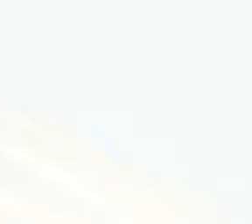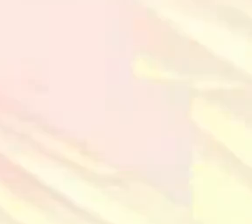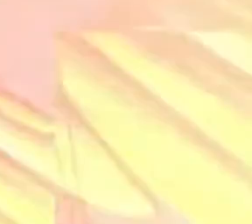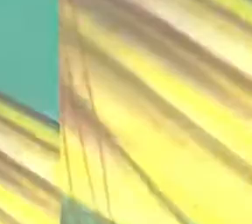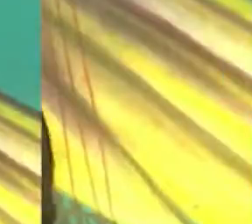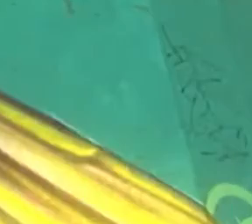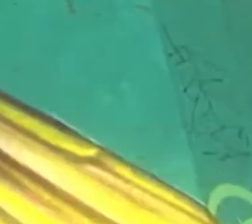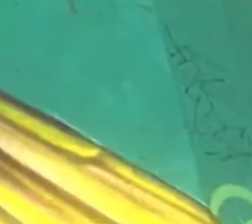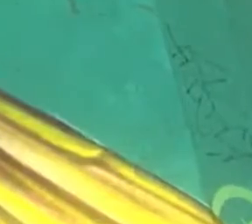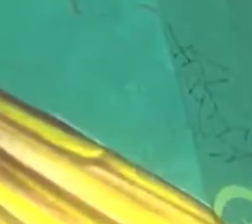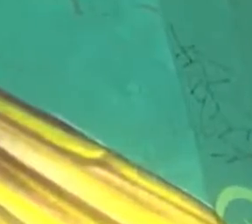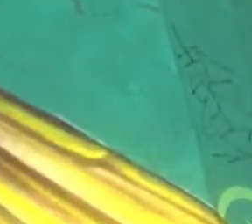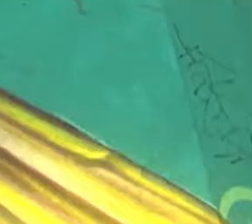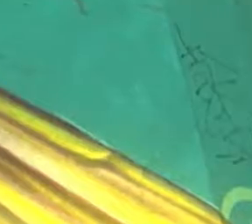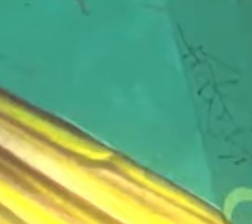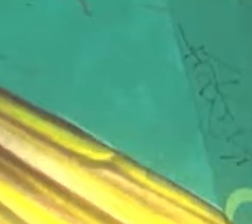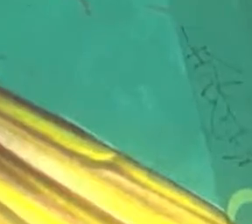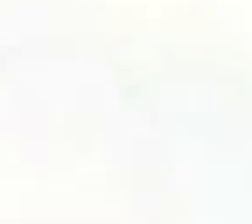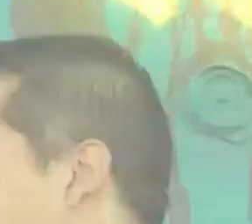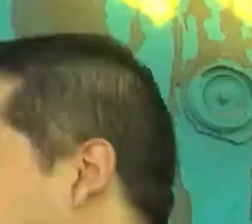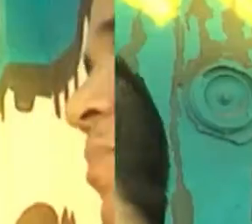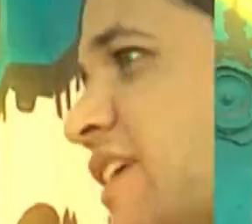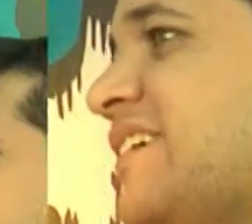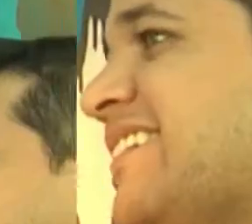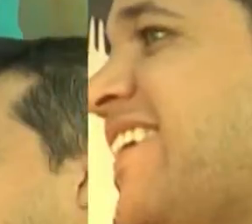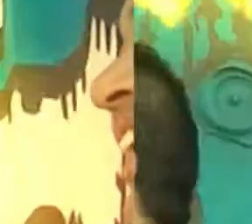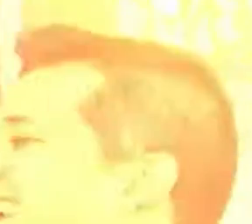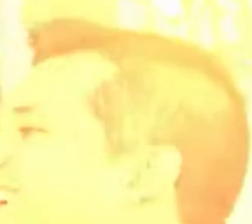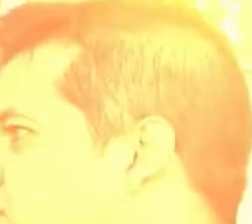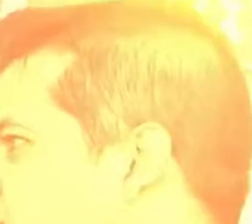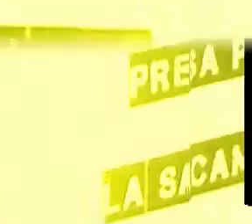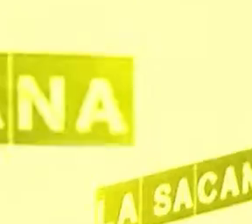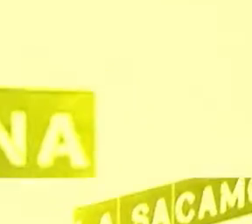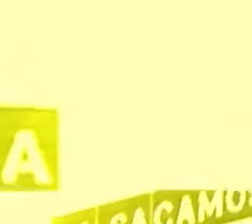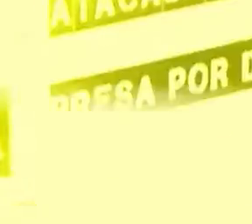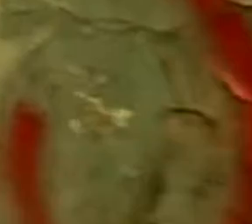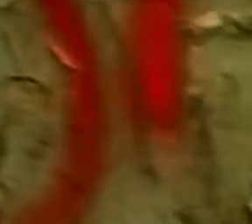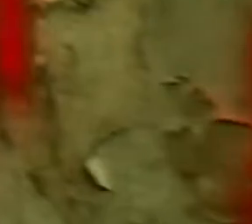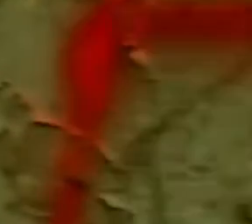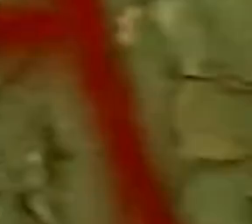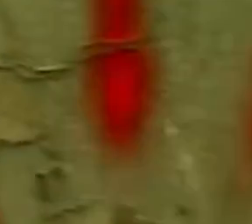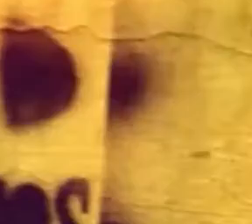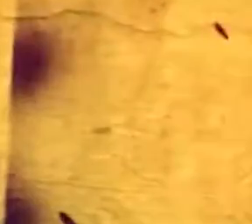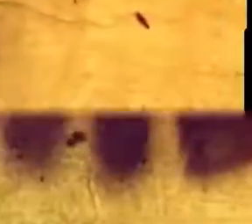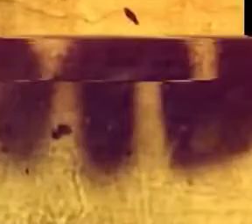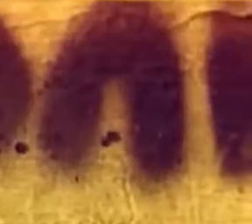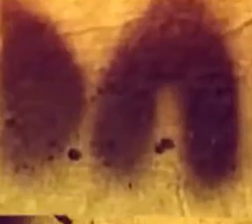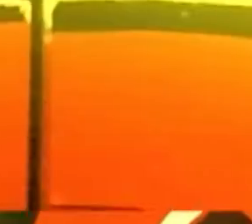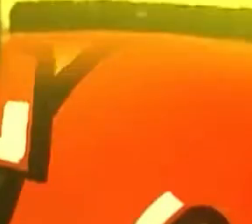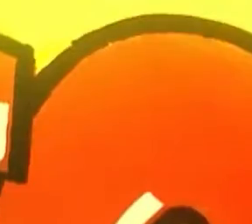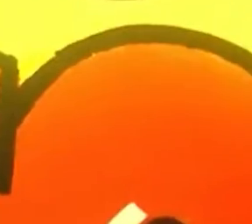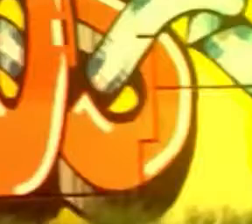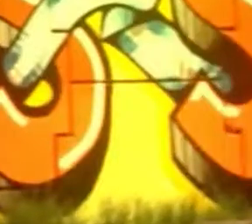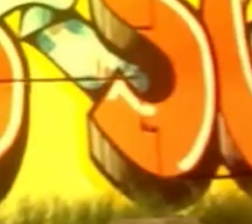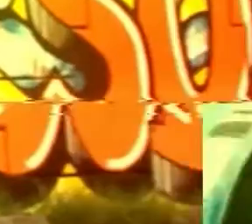Somos dos, somos dos, somos dos. Somos dos, somos dos, somos dos. Somos dos, somos dos, somos dos, somos dos, somos